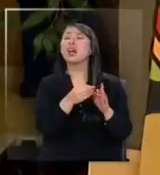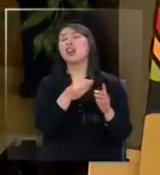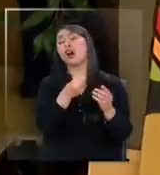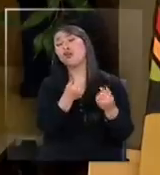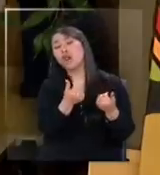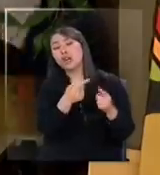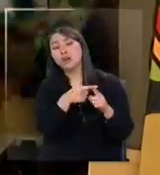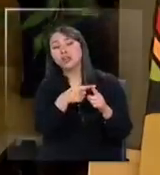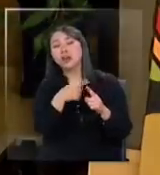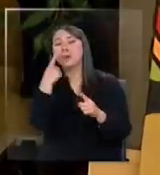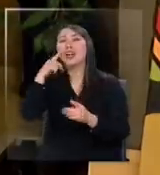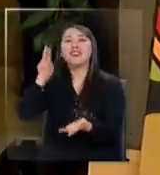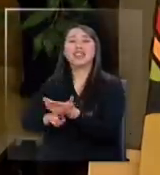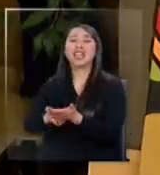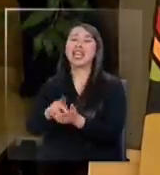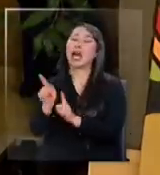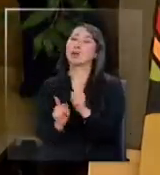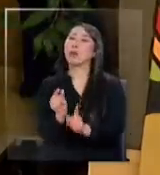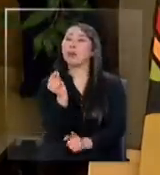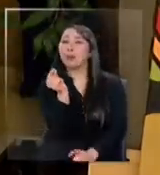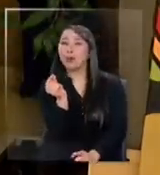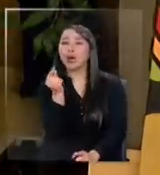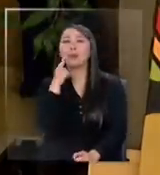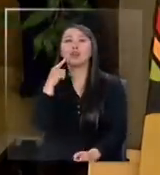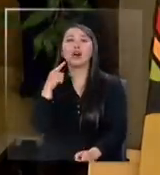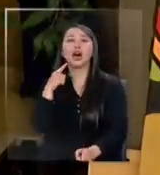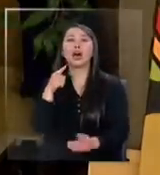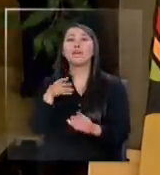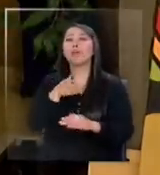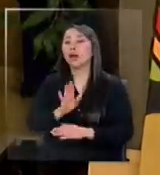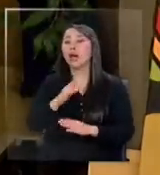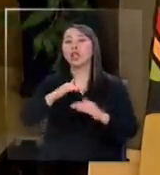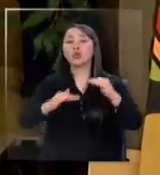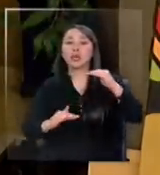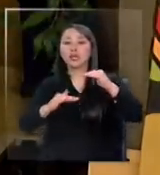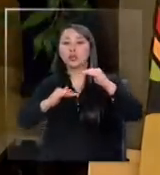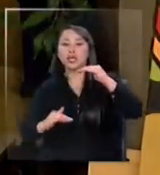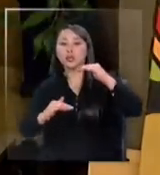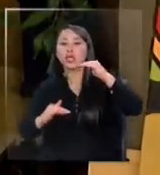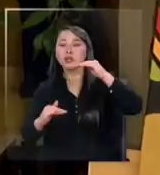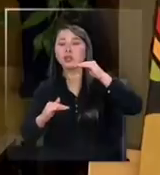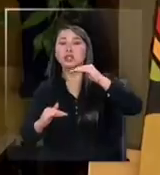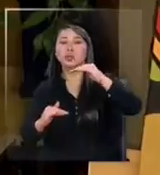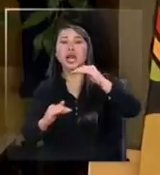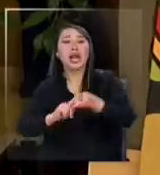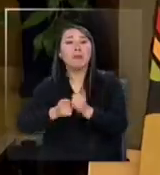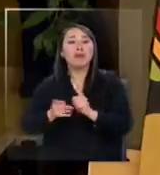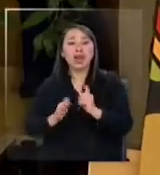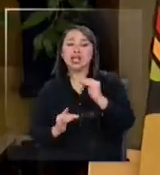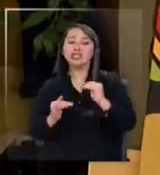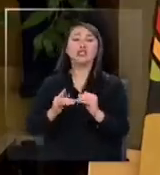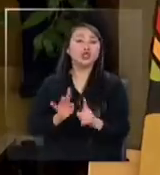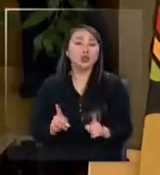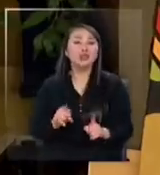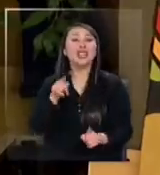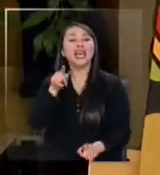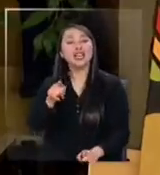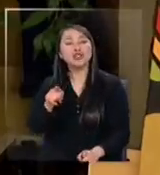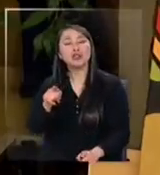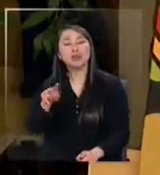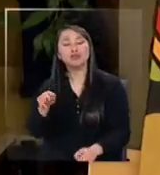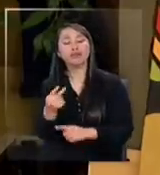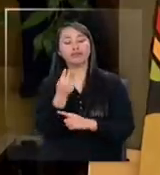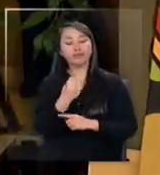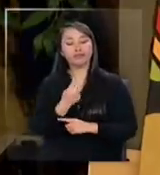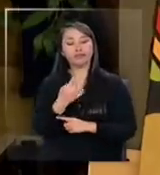podía tener algunas, pero claramente iba perpetuando todas estas desigualdades. Esa autocrítica es esencial para que la gente vuelva a